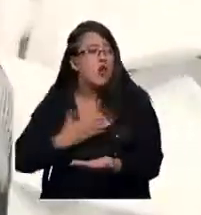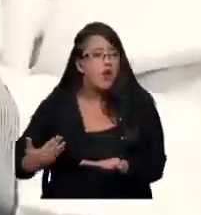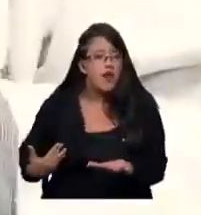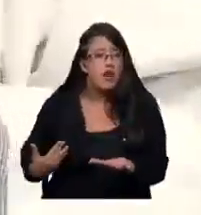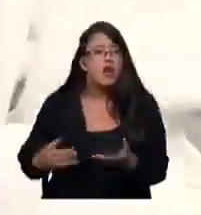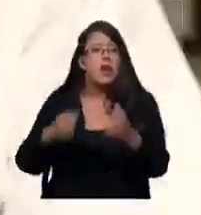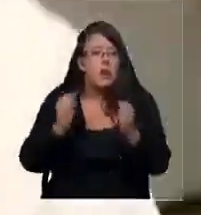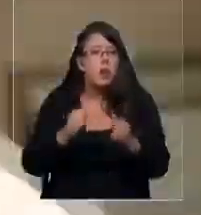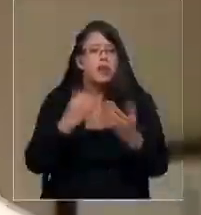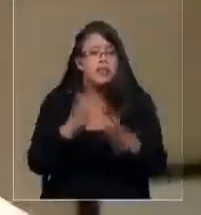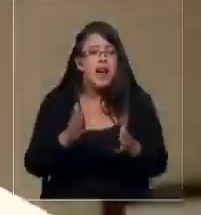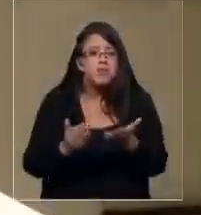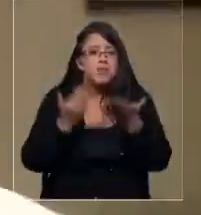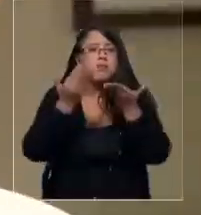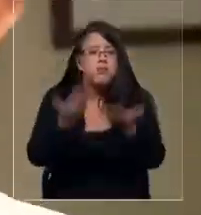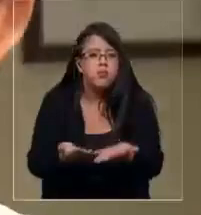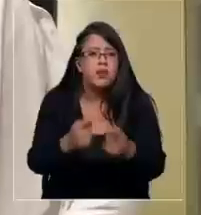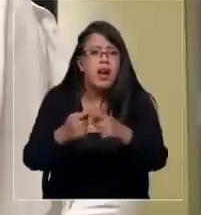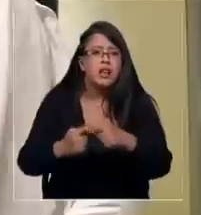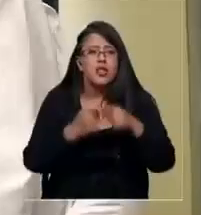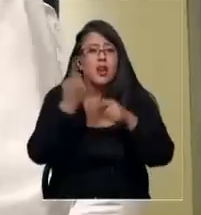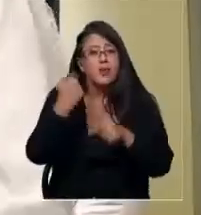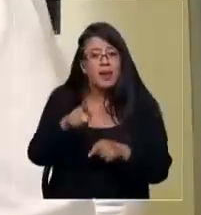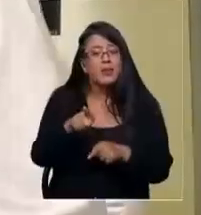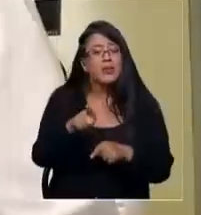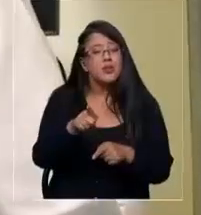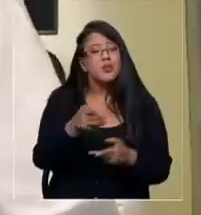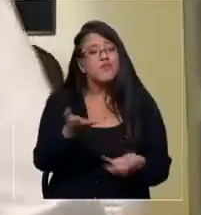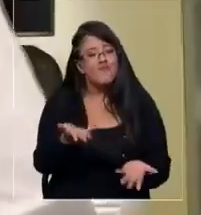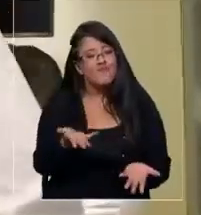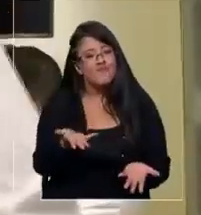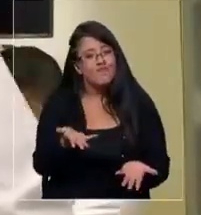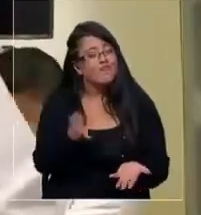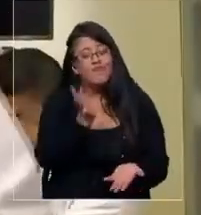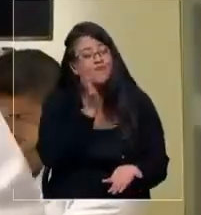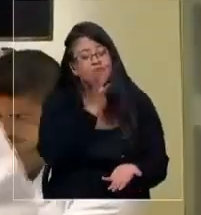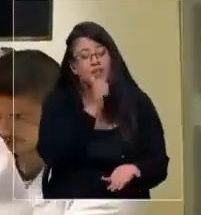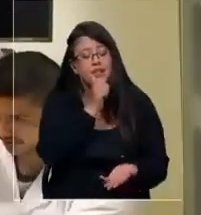Y eso, lamentablemente, nos falta. Doctor. Gracias, Roberto. Muchísimas gracias.